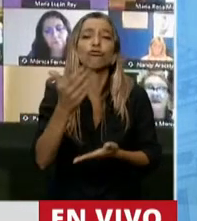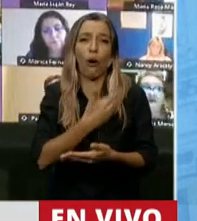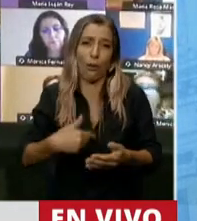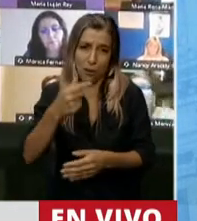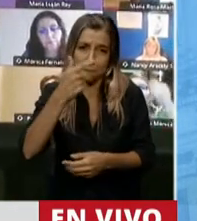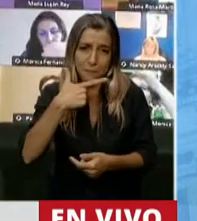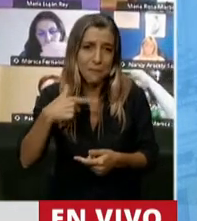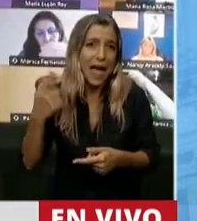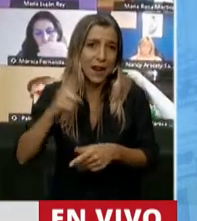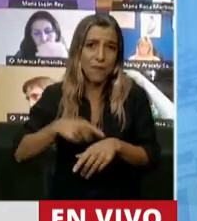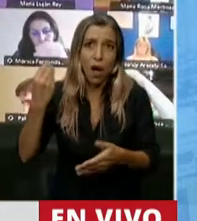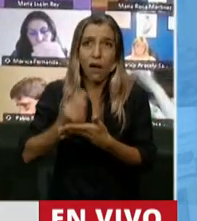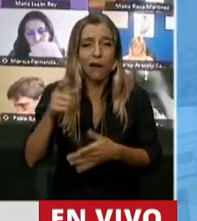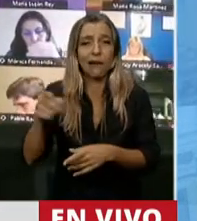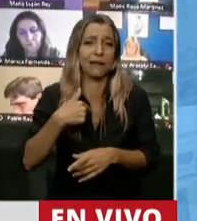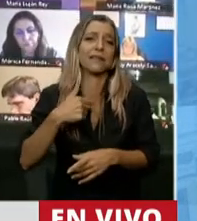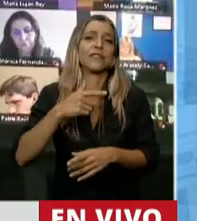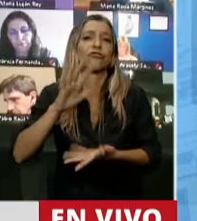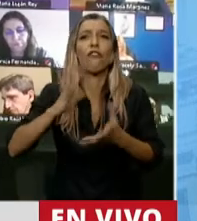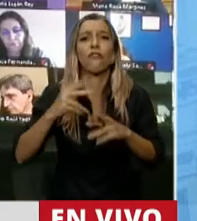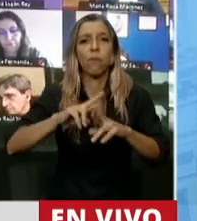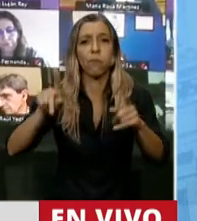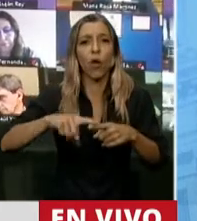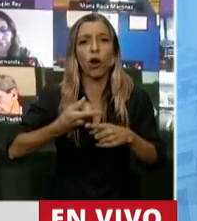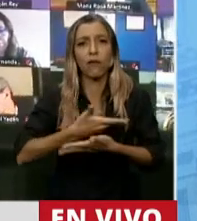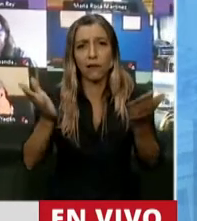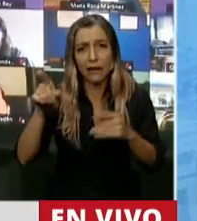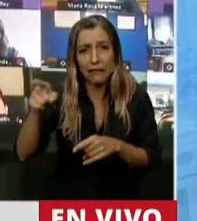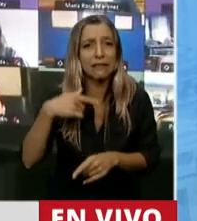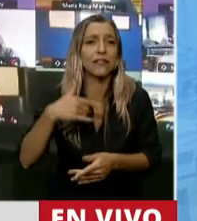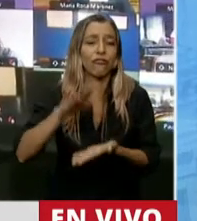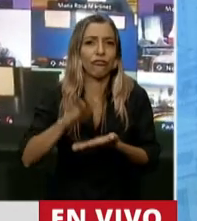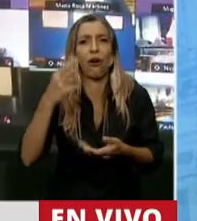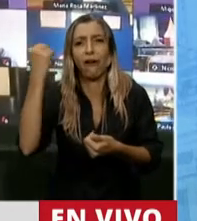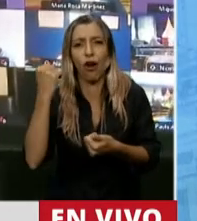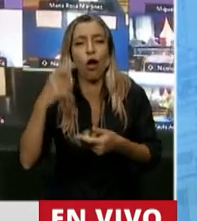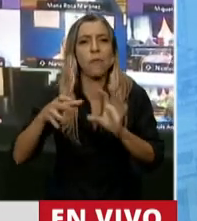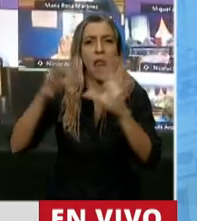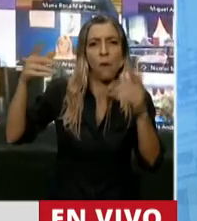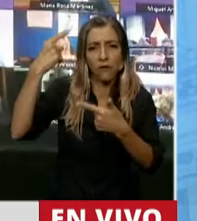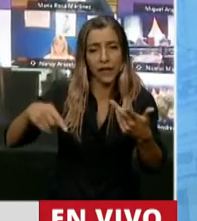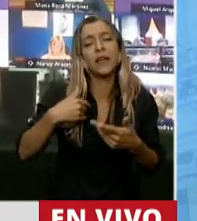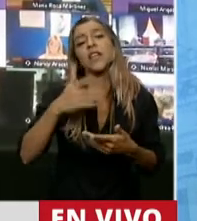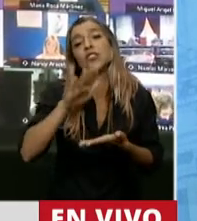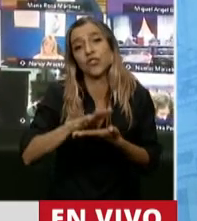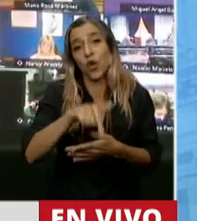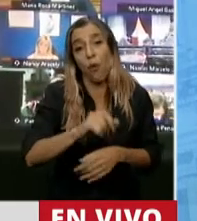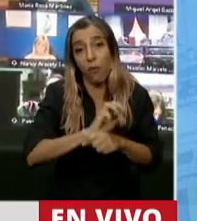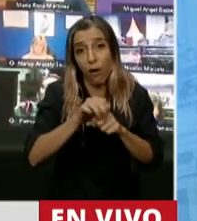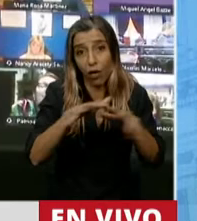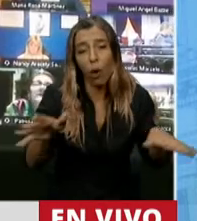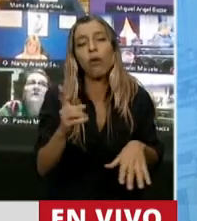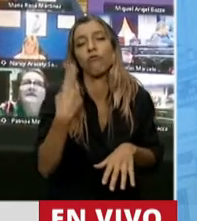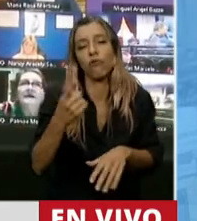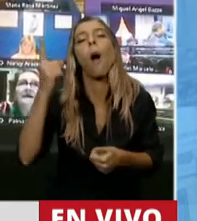Macri, si algo aprendimos en definitiva también de la llegada del COVID-19, de la llegada de la pandemia global a